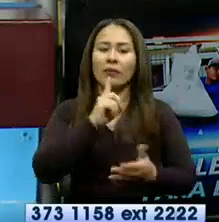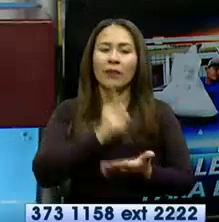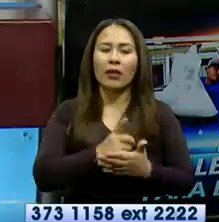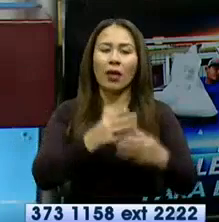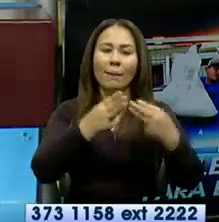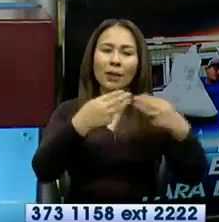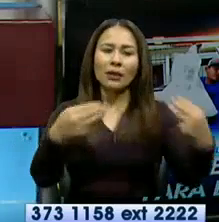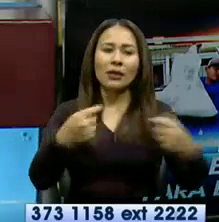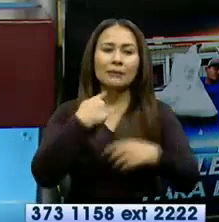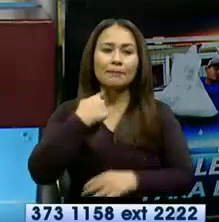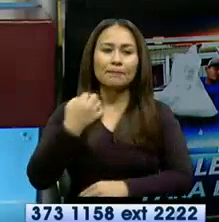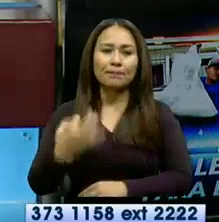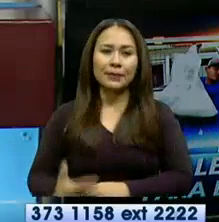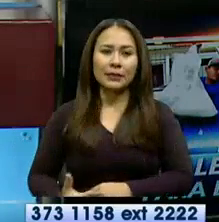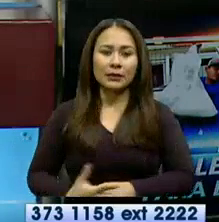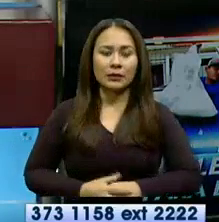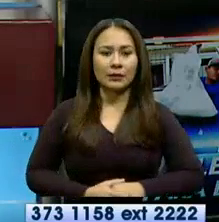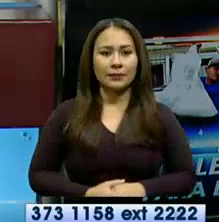materiales